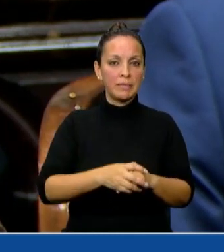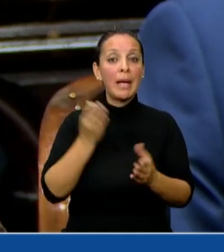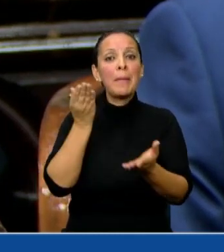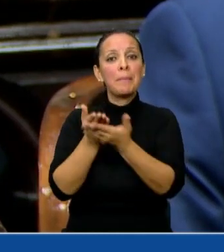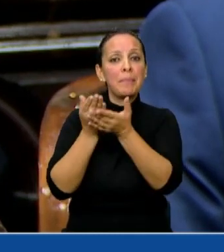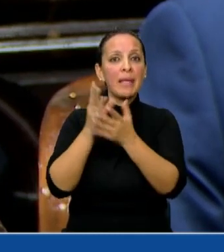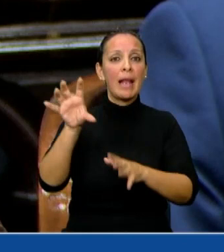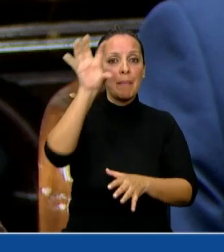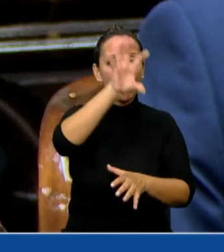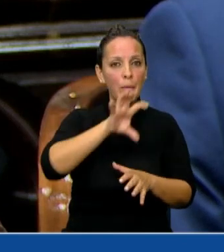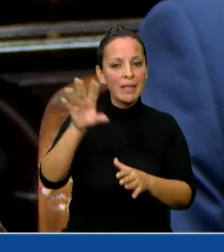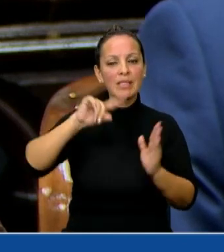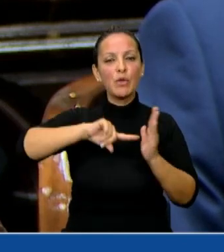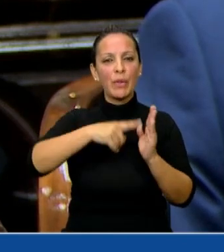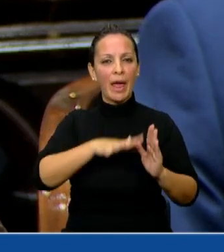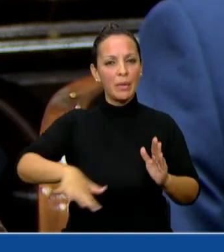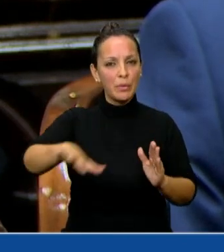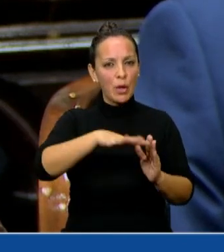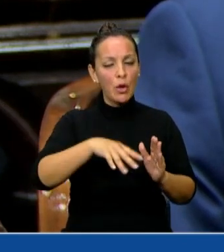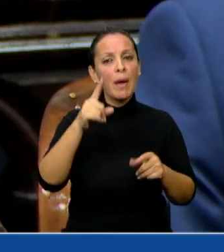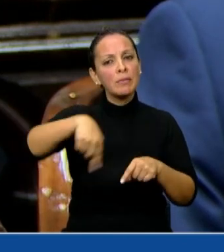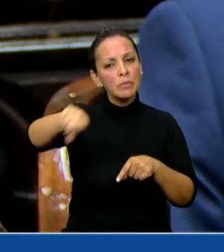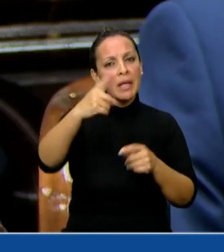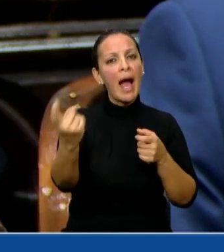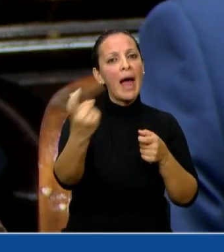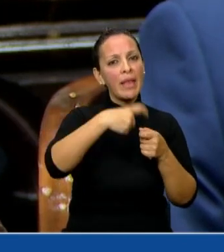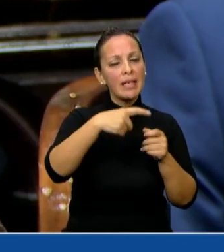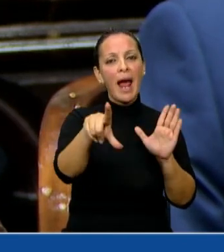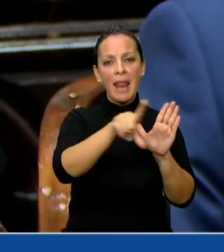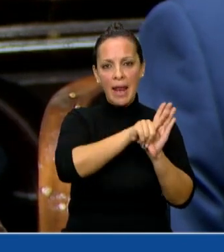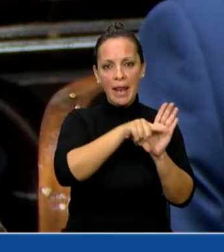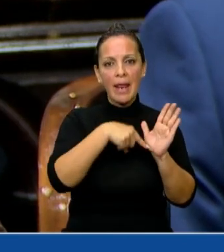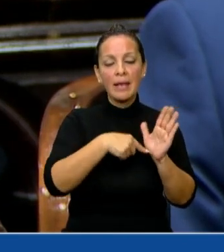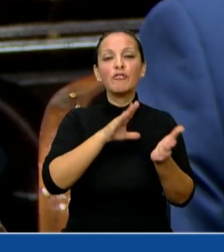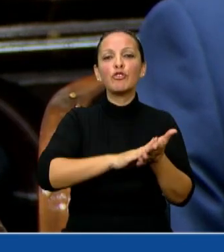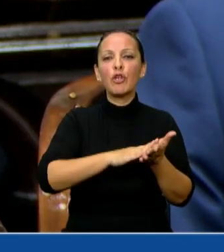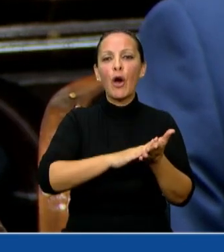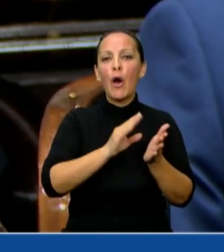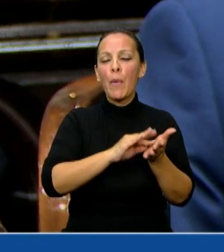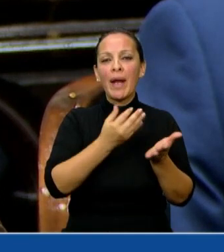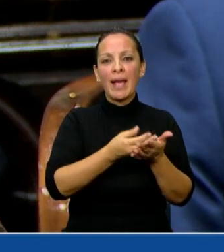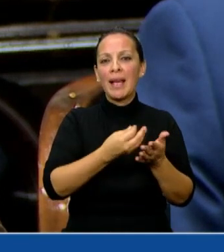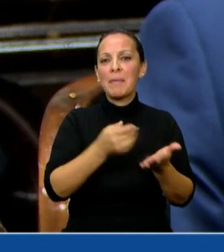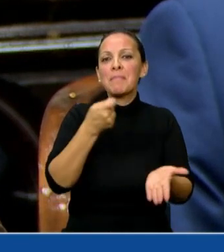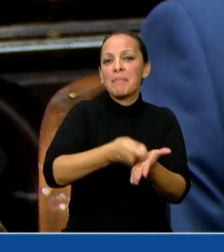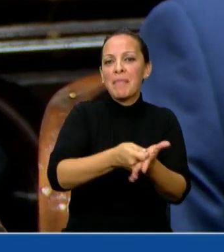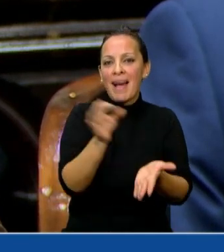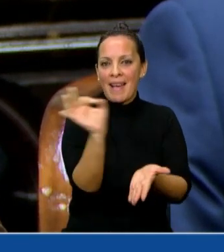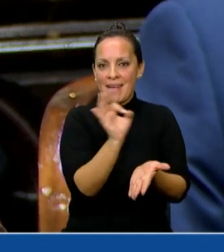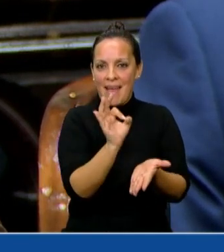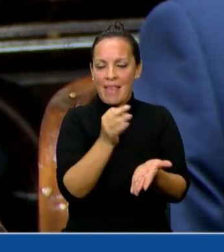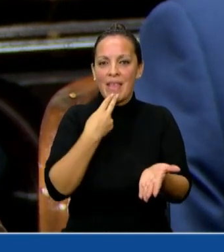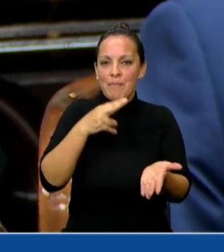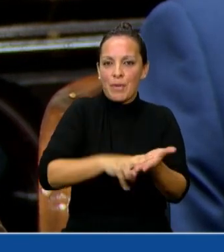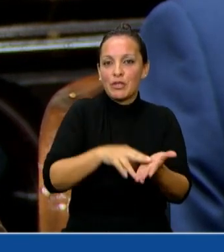provincias, a la Ciudad Autónoma de Buenos Aires, a adherirse a la presente ley en cuanto a la exhibición de los tributos aplicables en